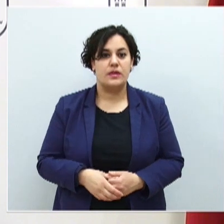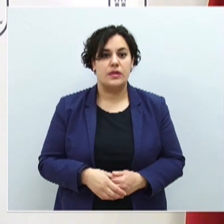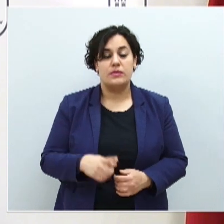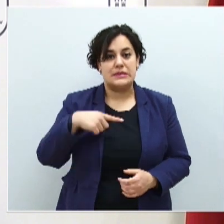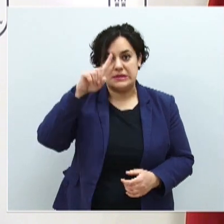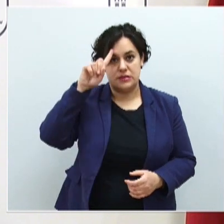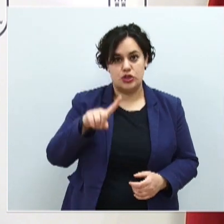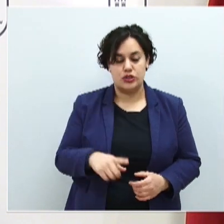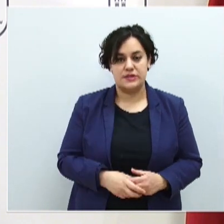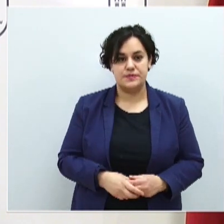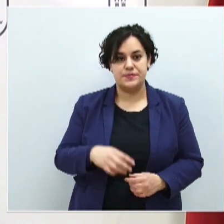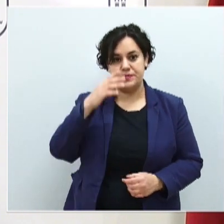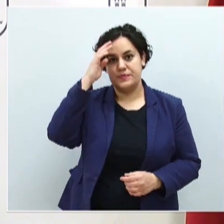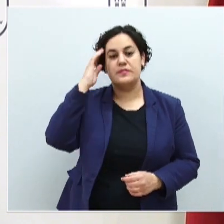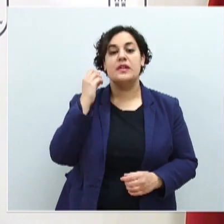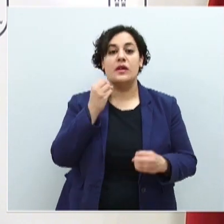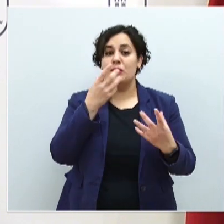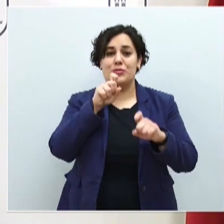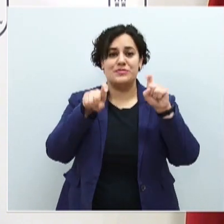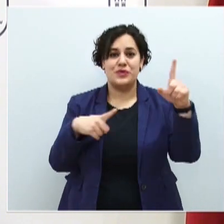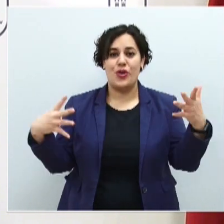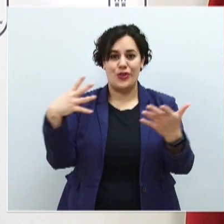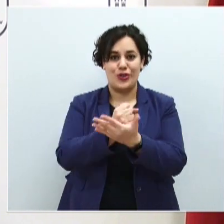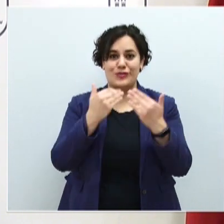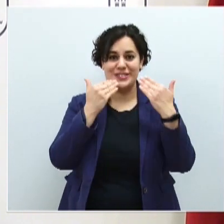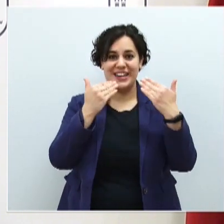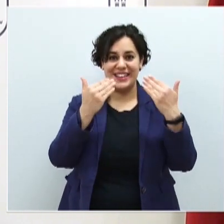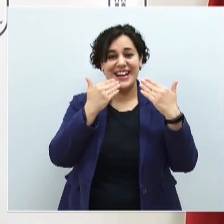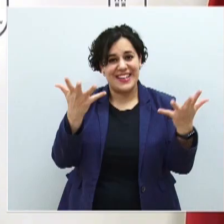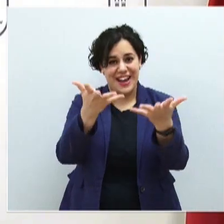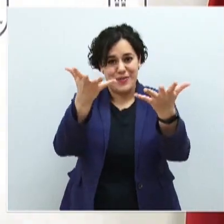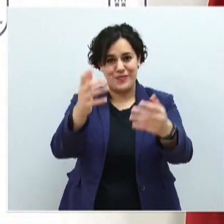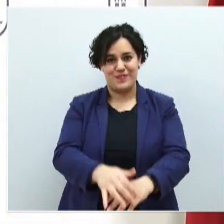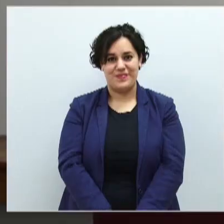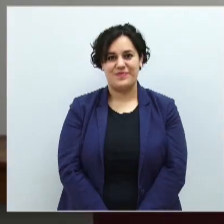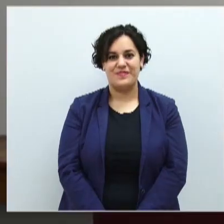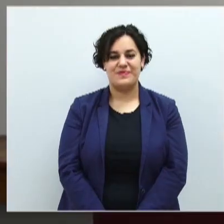podemos dar, ¿no? Más adelante. Pues estas son todas las preguntas en el día de hoy. Bueno, muchísimas gracias y ánimo.